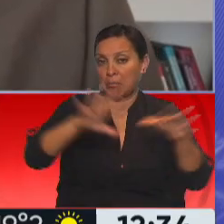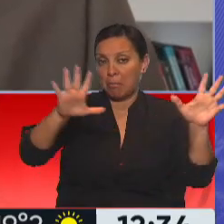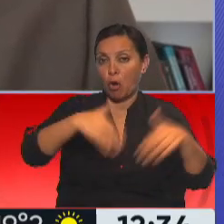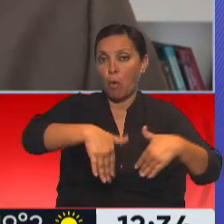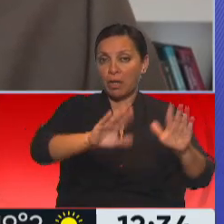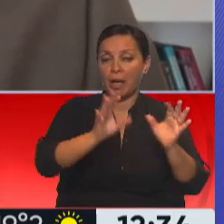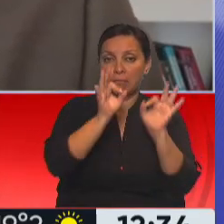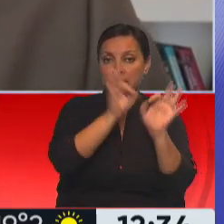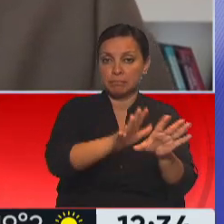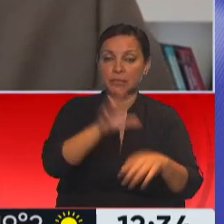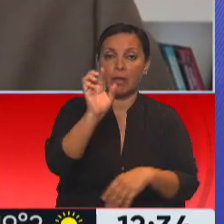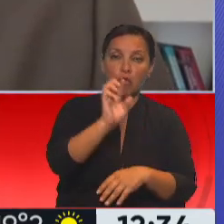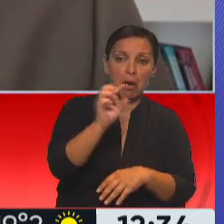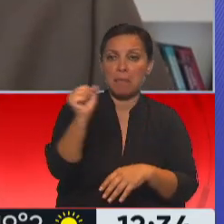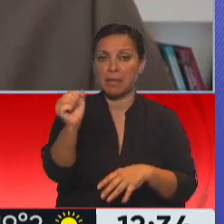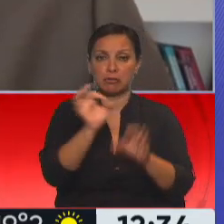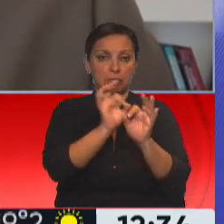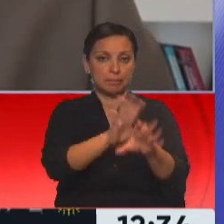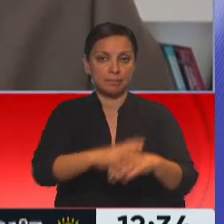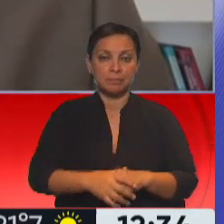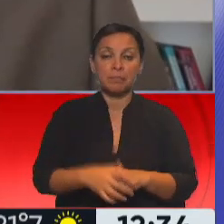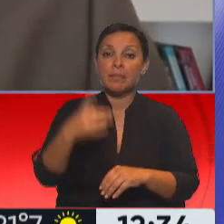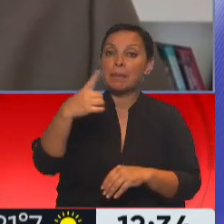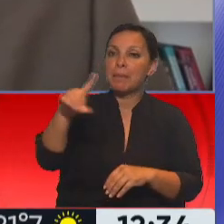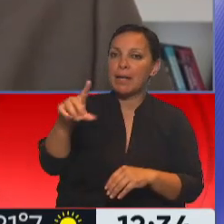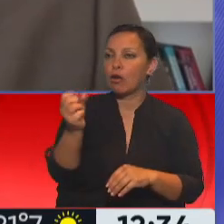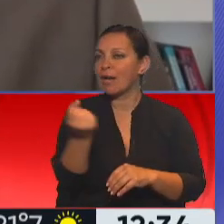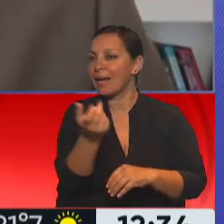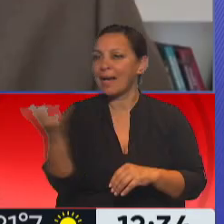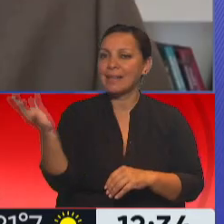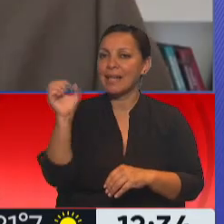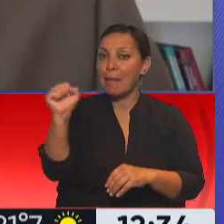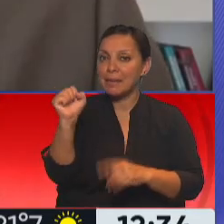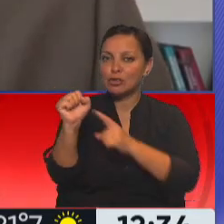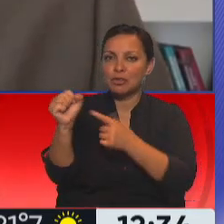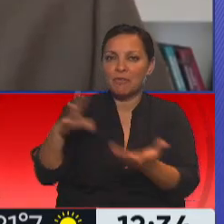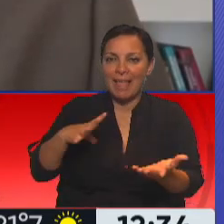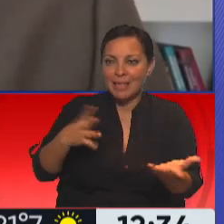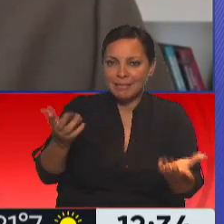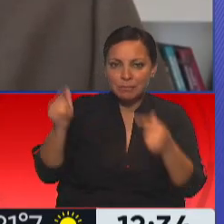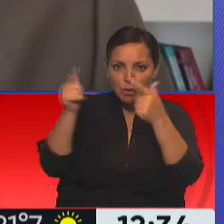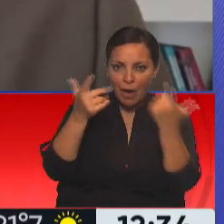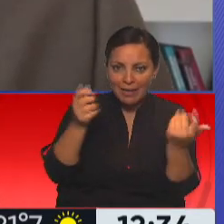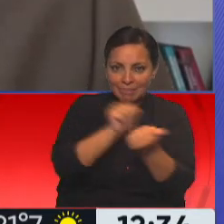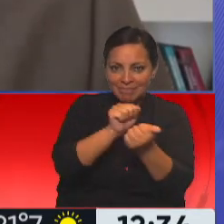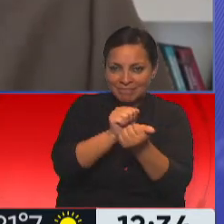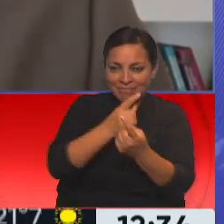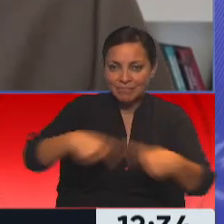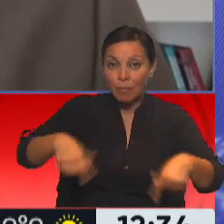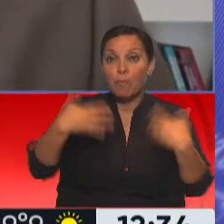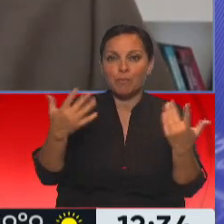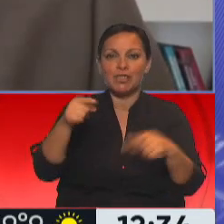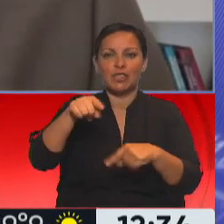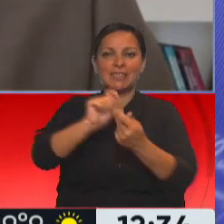dólares, lo que quieras. Lo que pasa es que en cantidad de pesos nos van a faltar pesos. Por eso es que el tipo de cambio tiende a